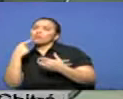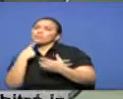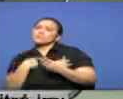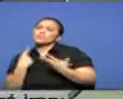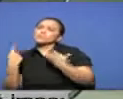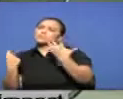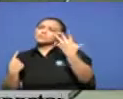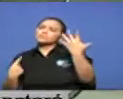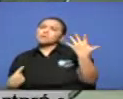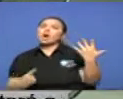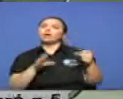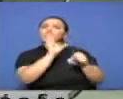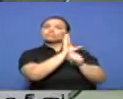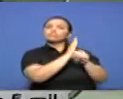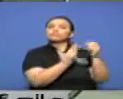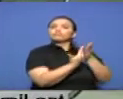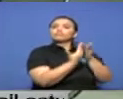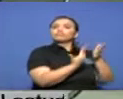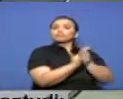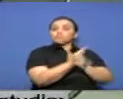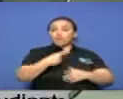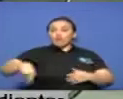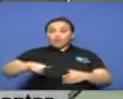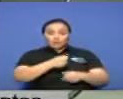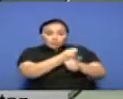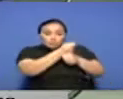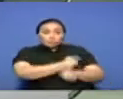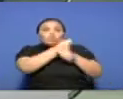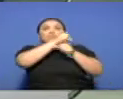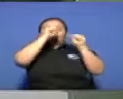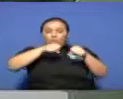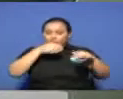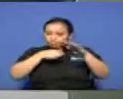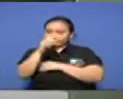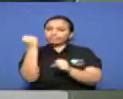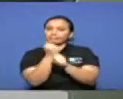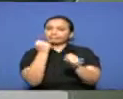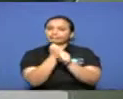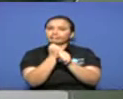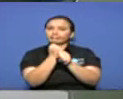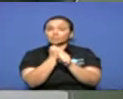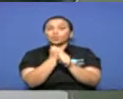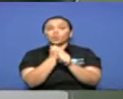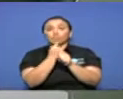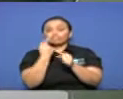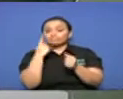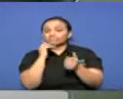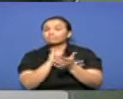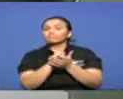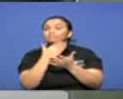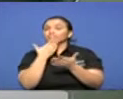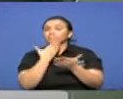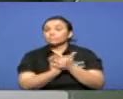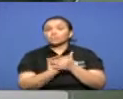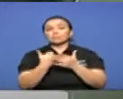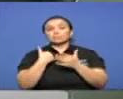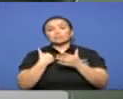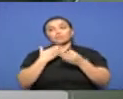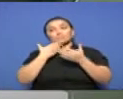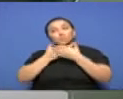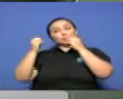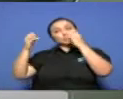panameños una vez regresen de nuestra institución puedan accesar al mercado laboral eso es importante ser facilitadores justamente porque esto premia no